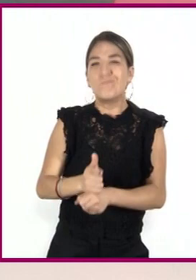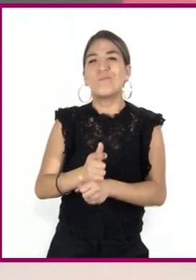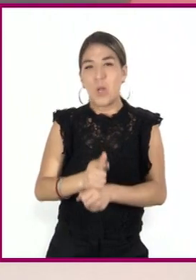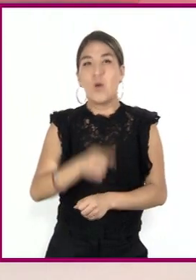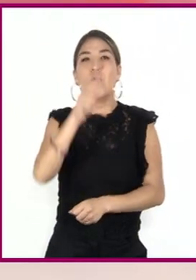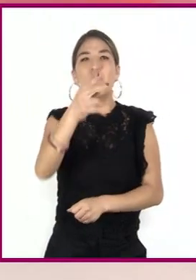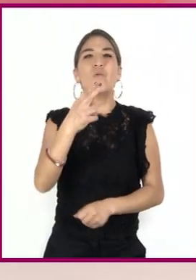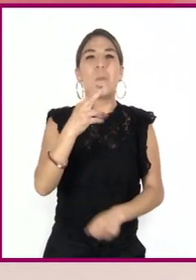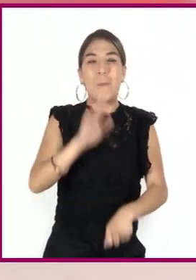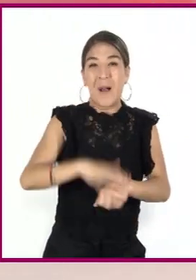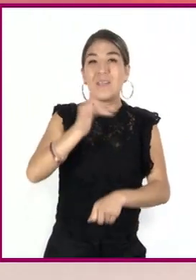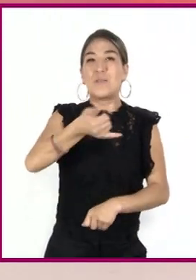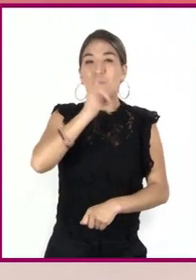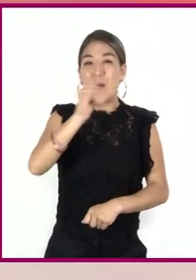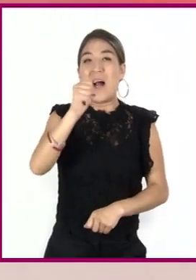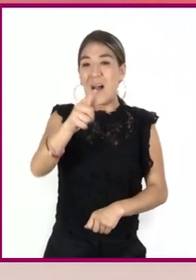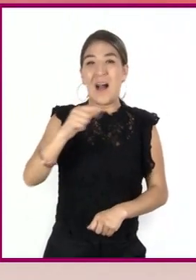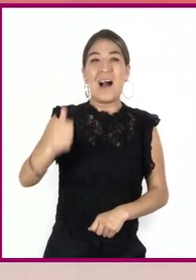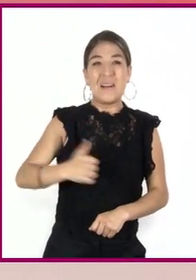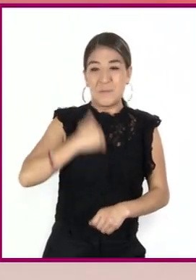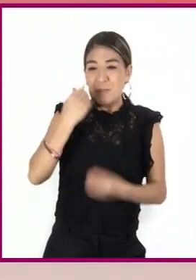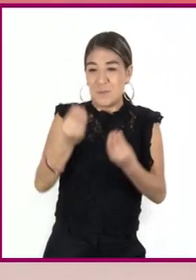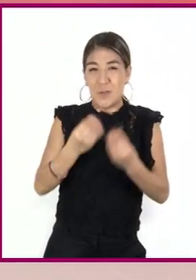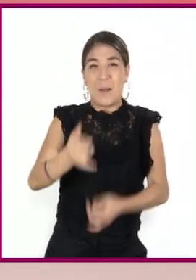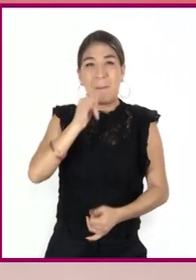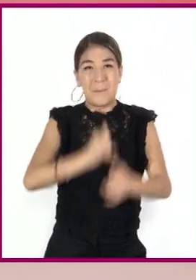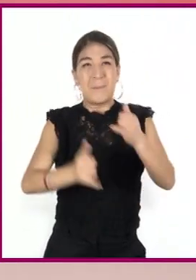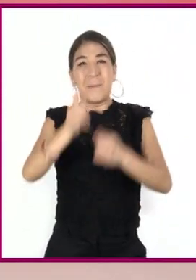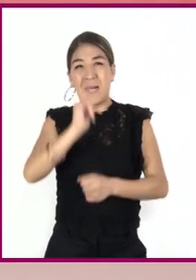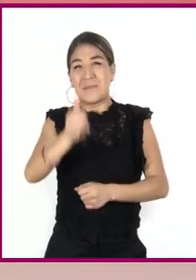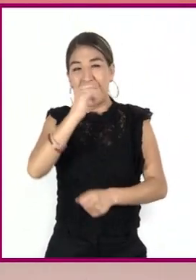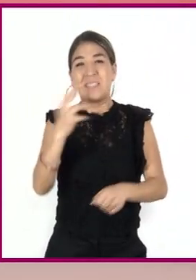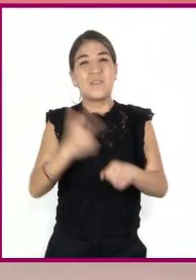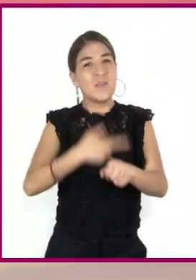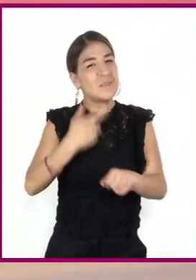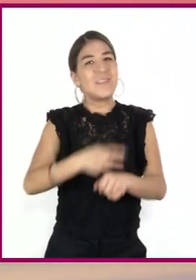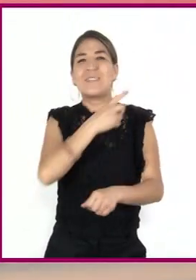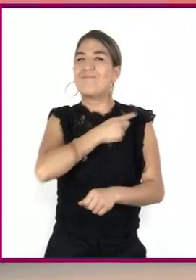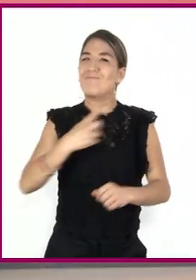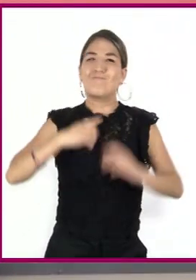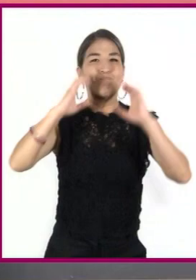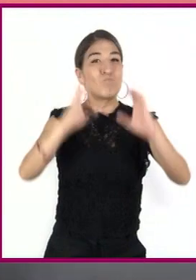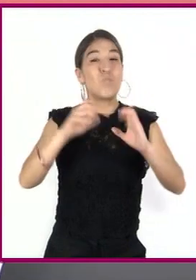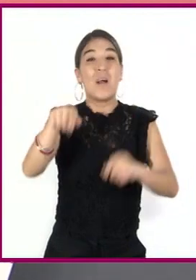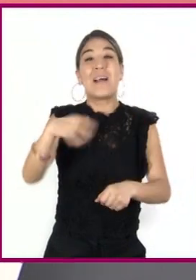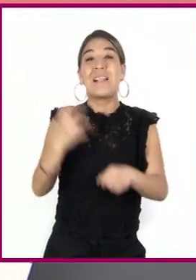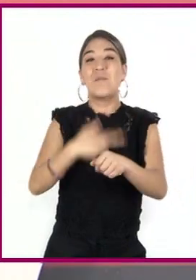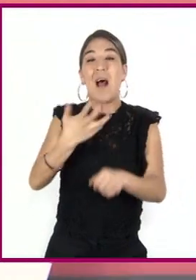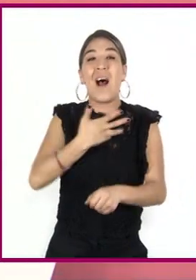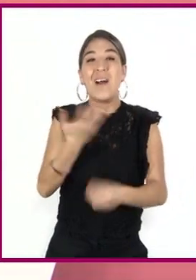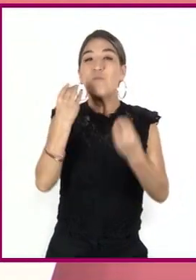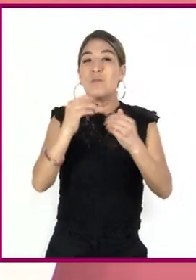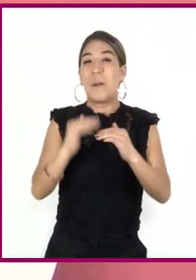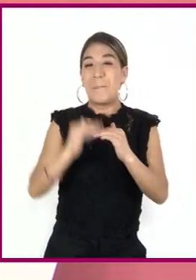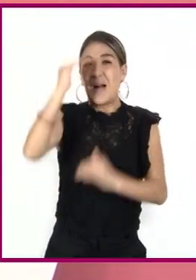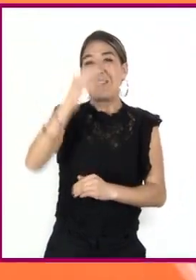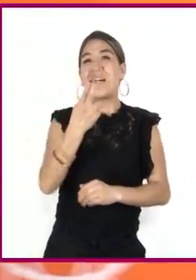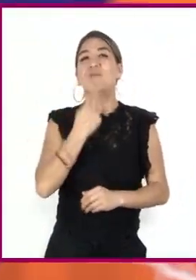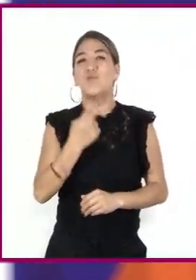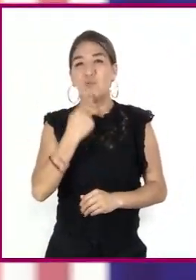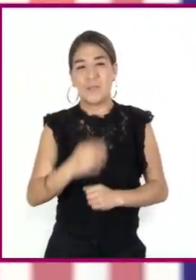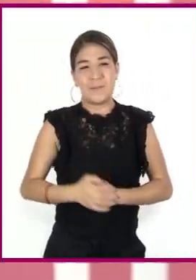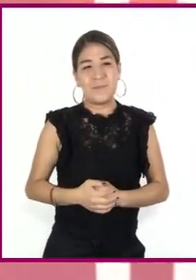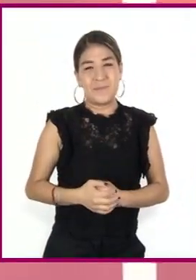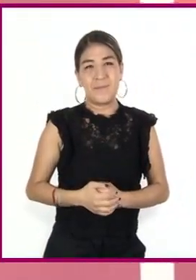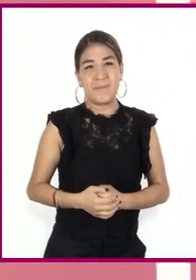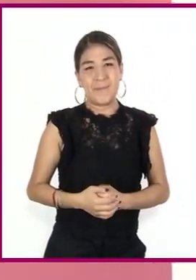de refrescos puede provocar graves afectaciones a la salud debido a la alta concentración de azúcares que contienen. Esperamos